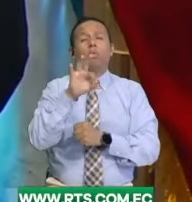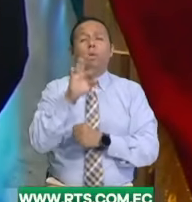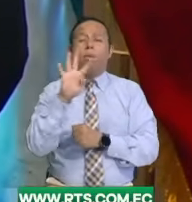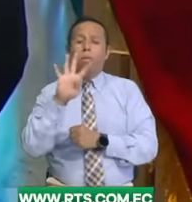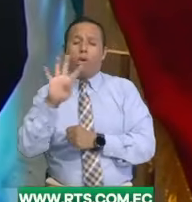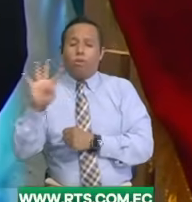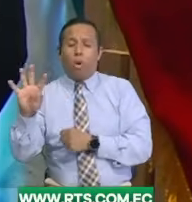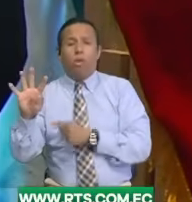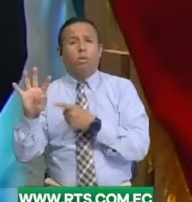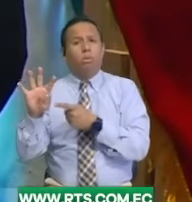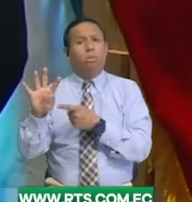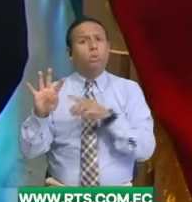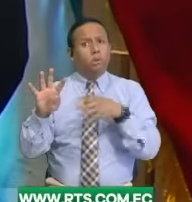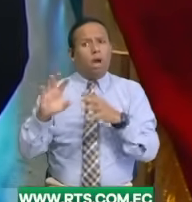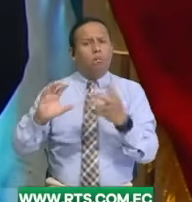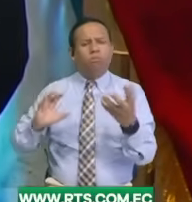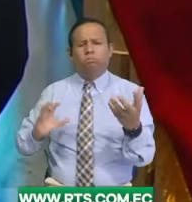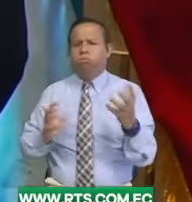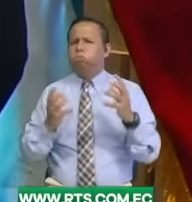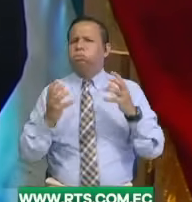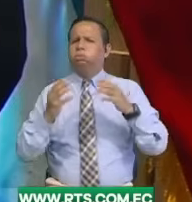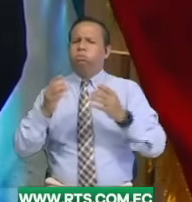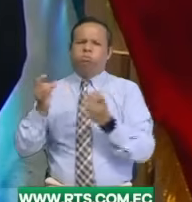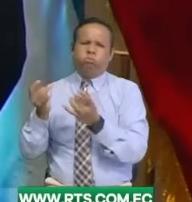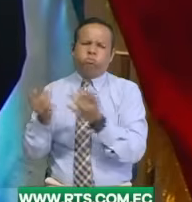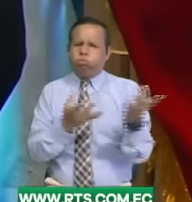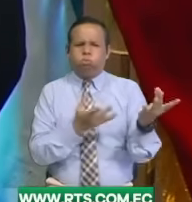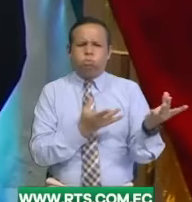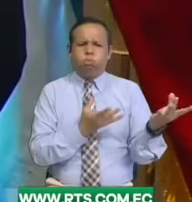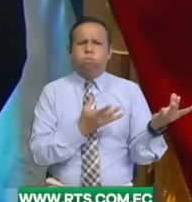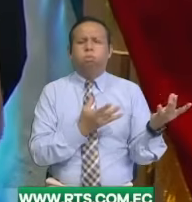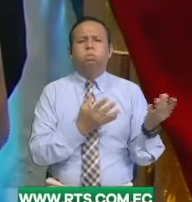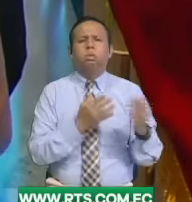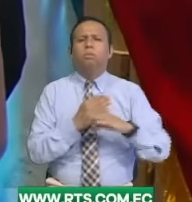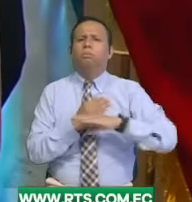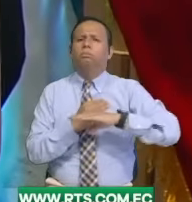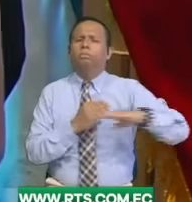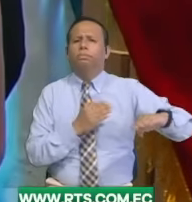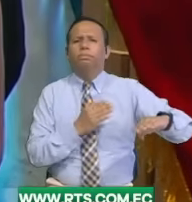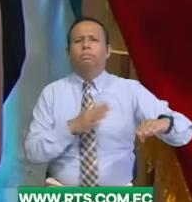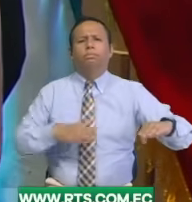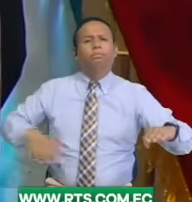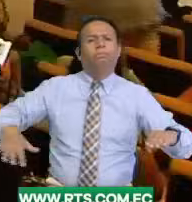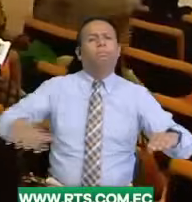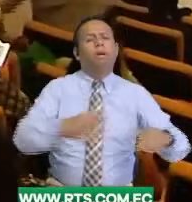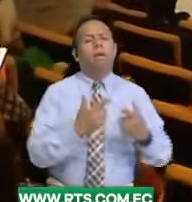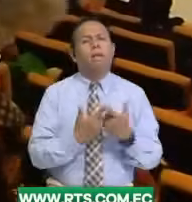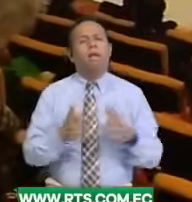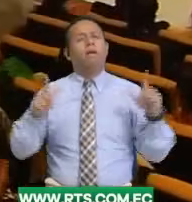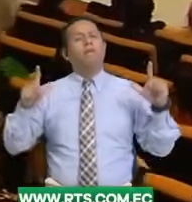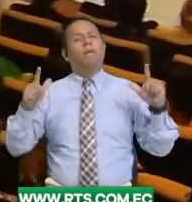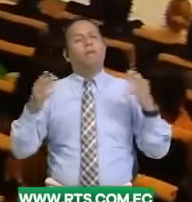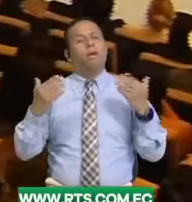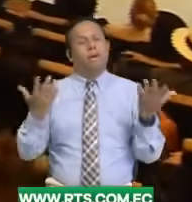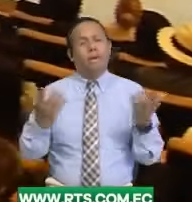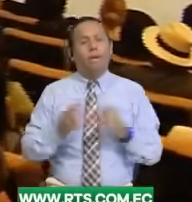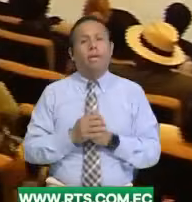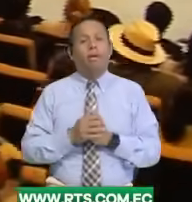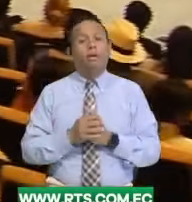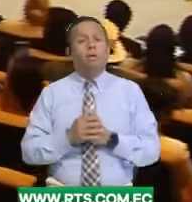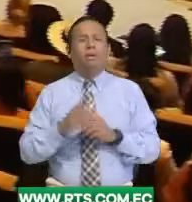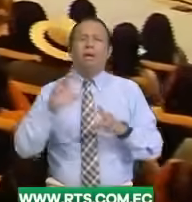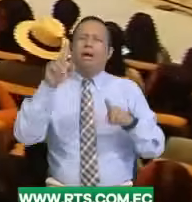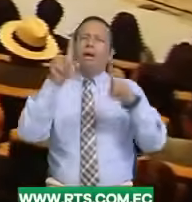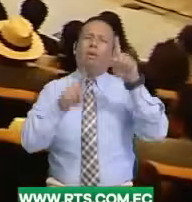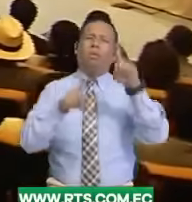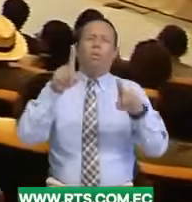1944, la revolución gloriosa que impidió el peligro de la disolución nacional. Cuestionó a los gobiernos de